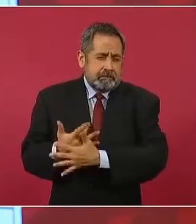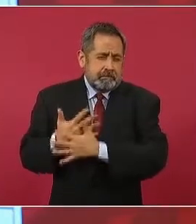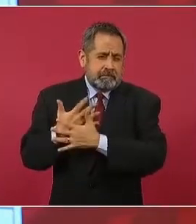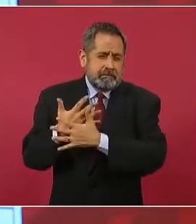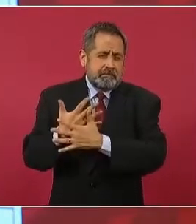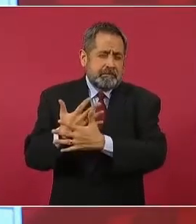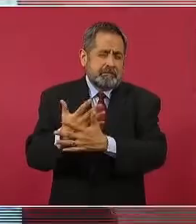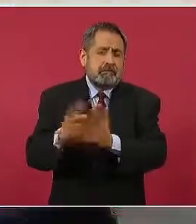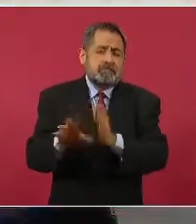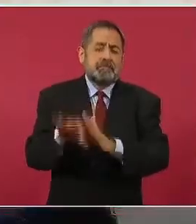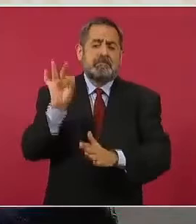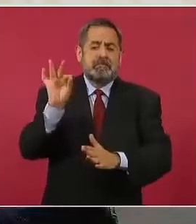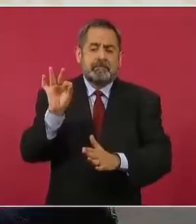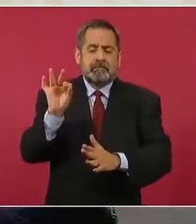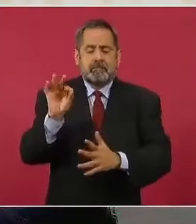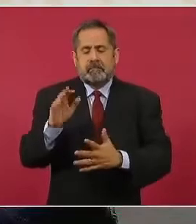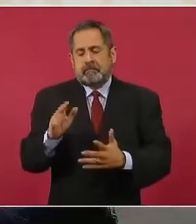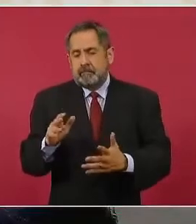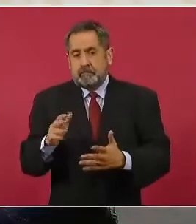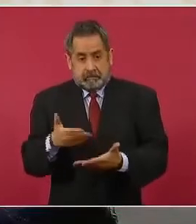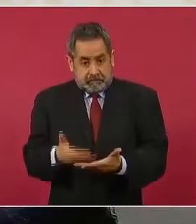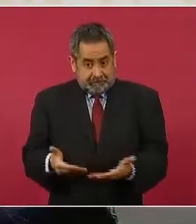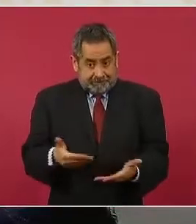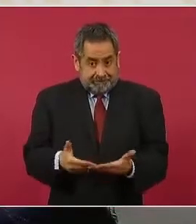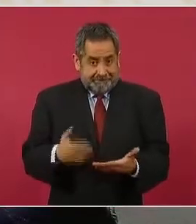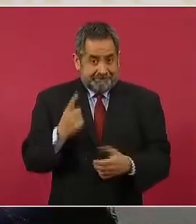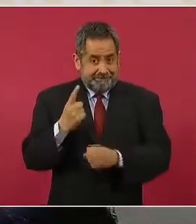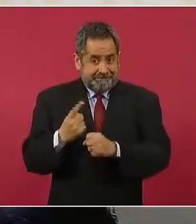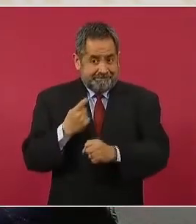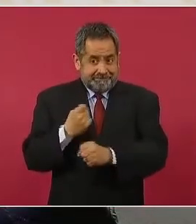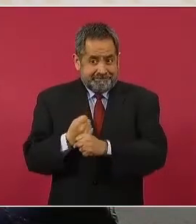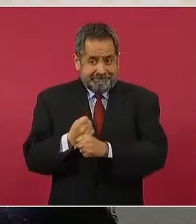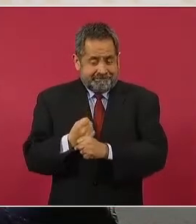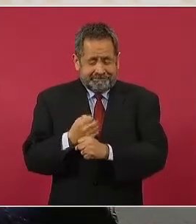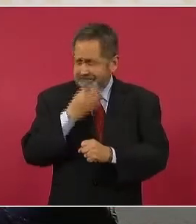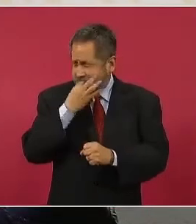¿Saben cuánto llevó